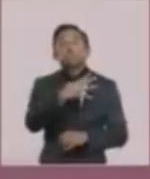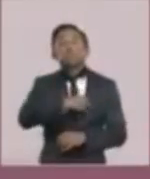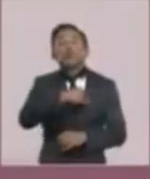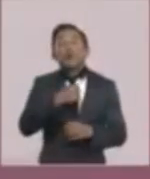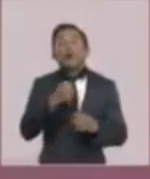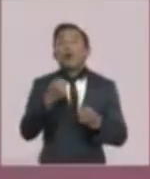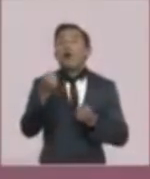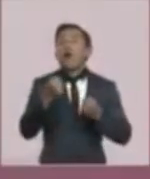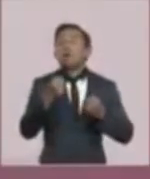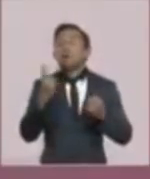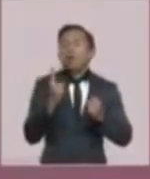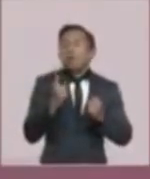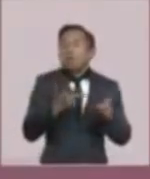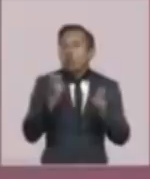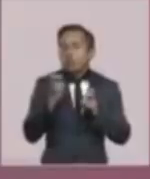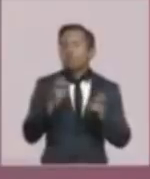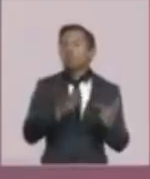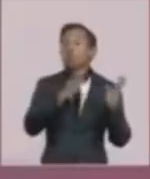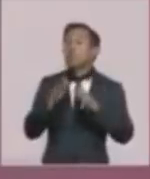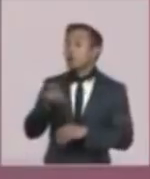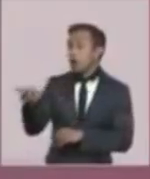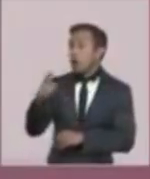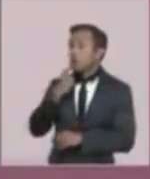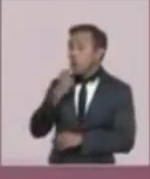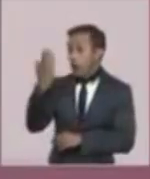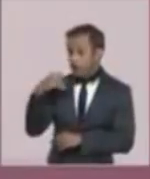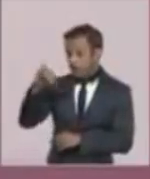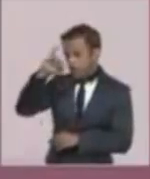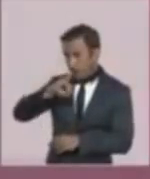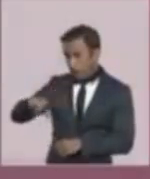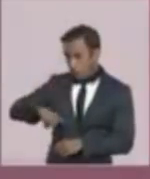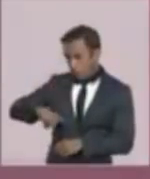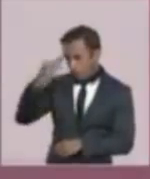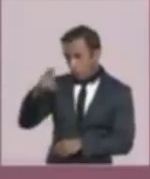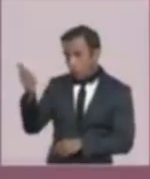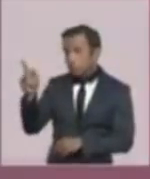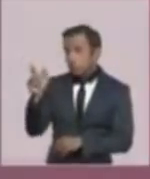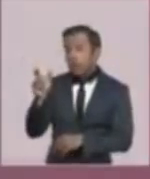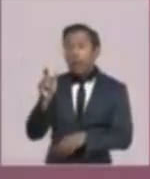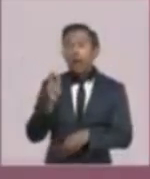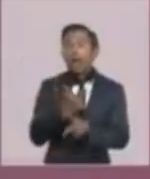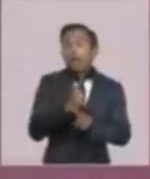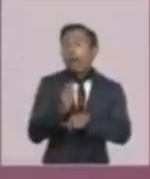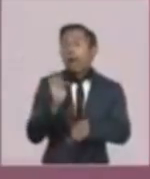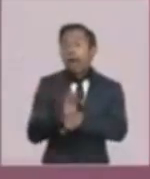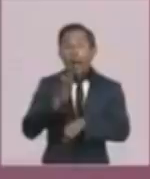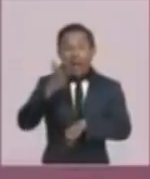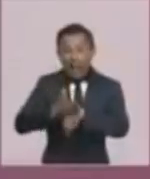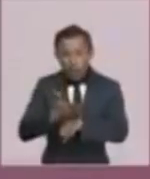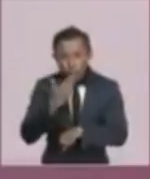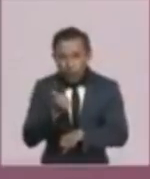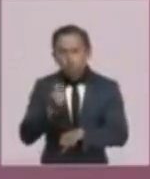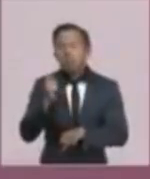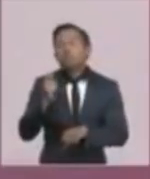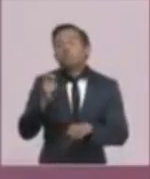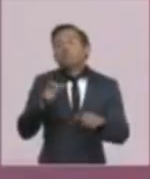tú eras el jefe de gobierno. Mientras haya impunidad, no puede haber seguridad. Propongo a los 100 días de mi gobierno